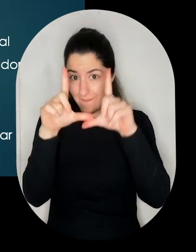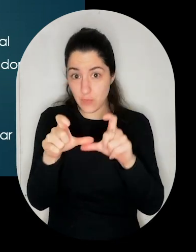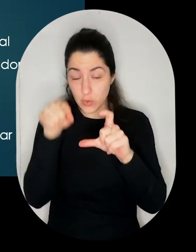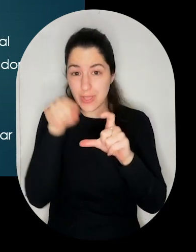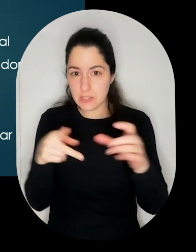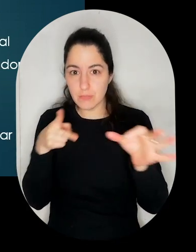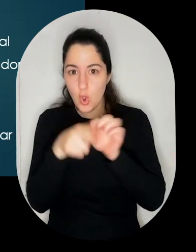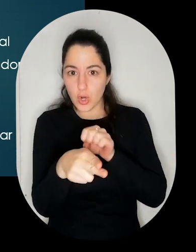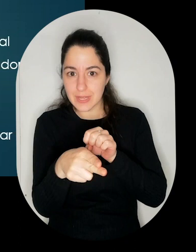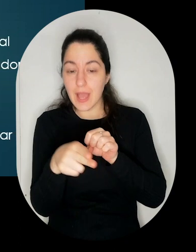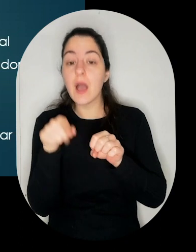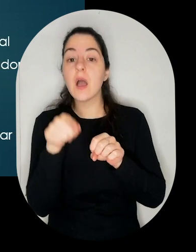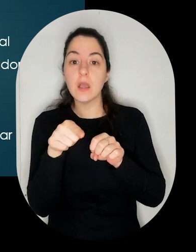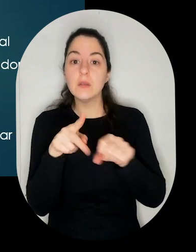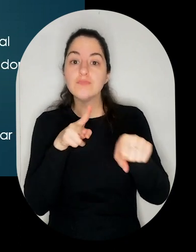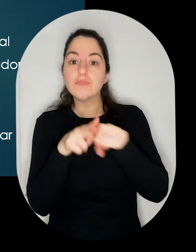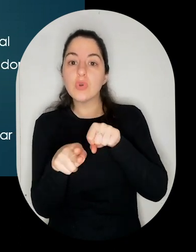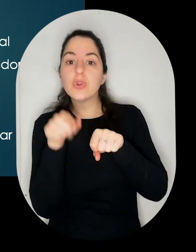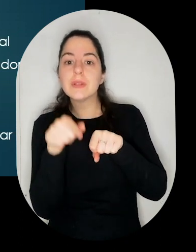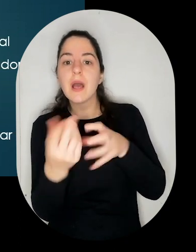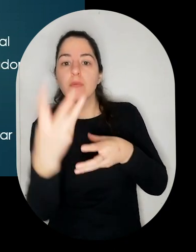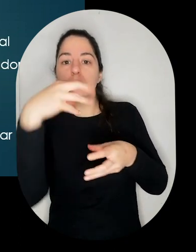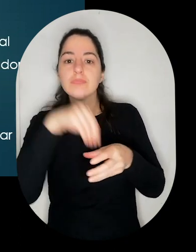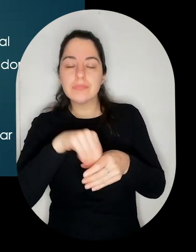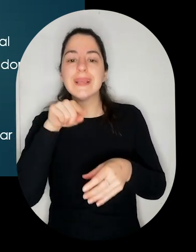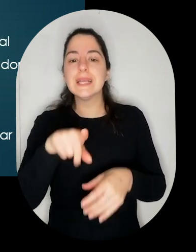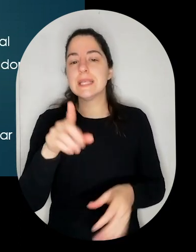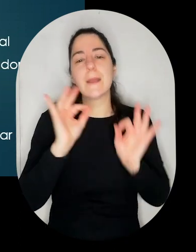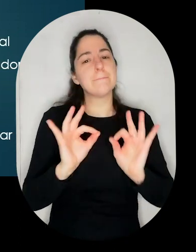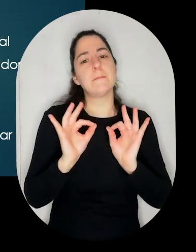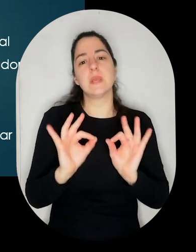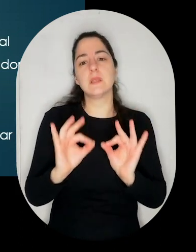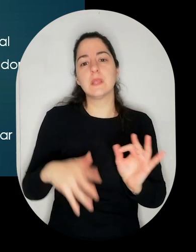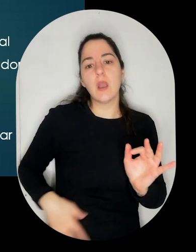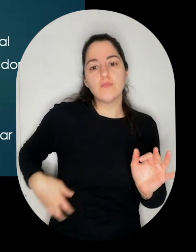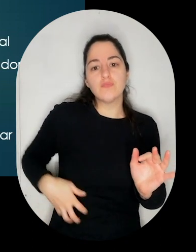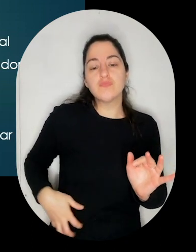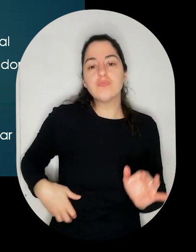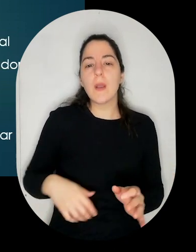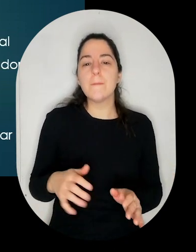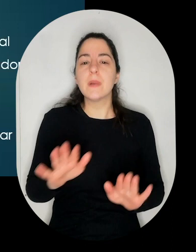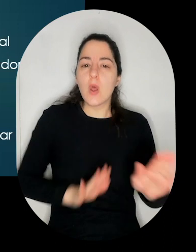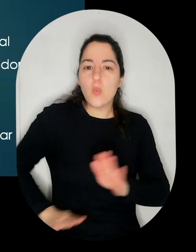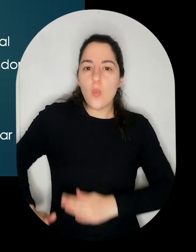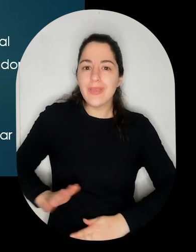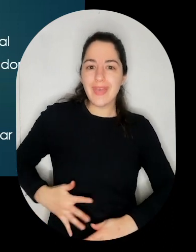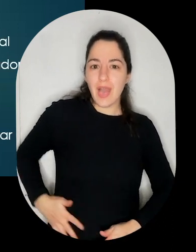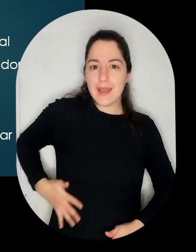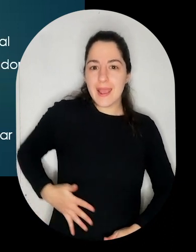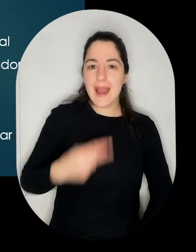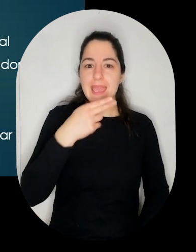así como se ve en la foto, se corta porque contiene silimarina como hepatoprotector. Es un excelente hepatoprotector, de los mejores que